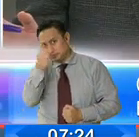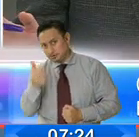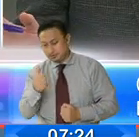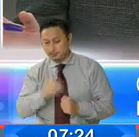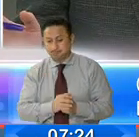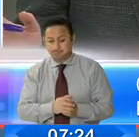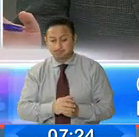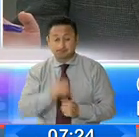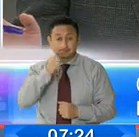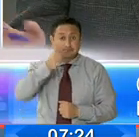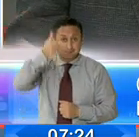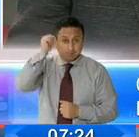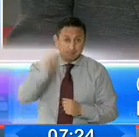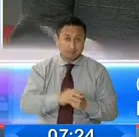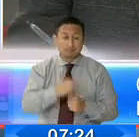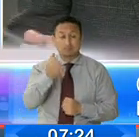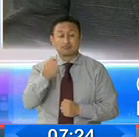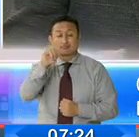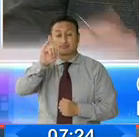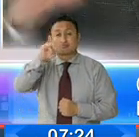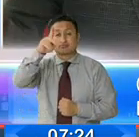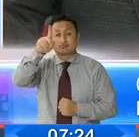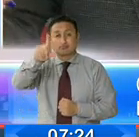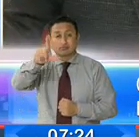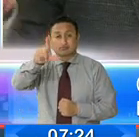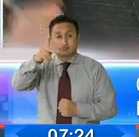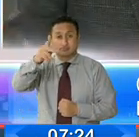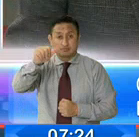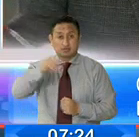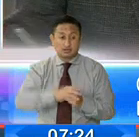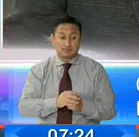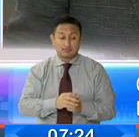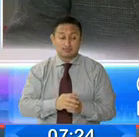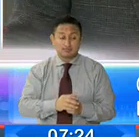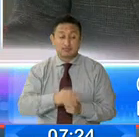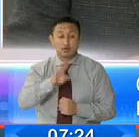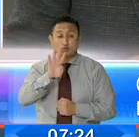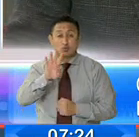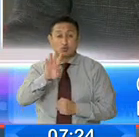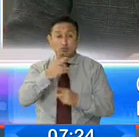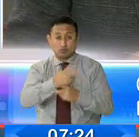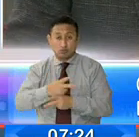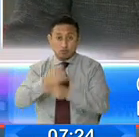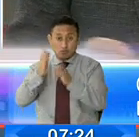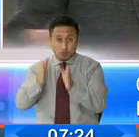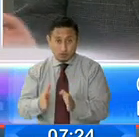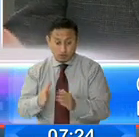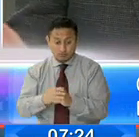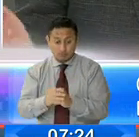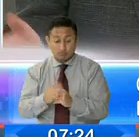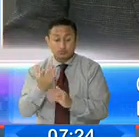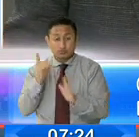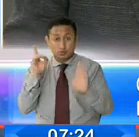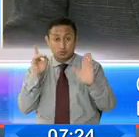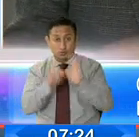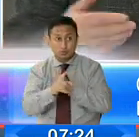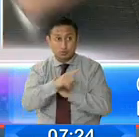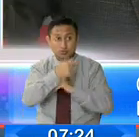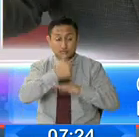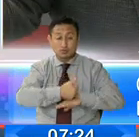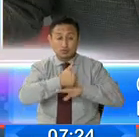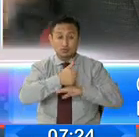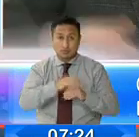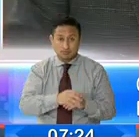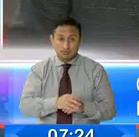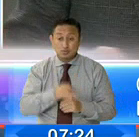de ayer, Silka Sánchez, en medio de esto, a ustedes, a 4 consejeros del CNE, pues recusaron al juez electoral.